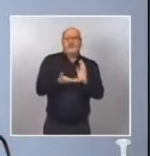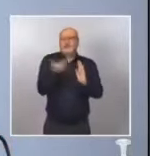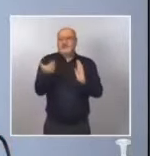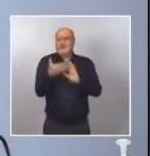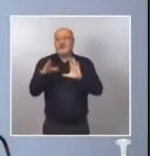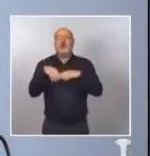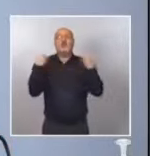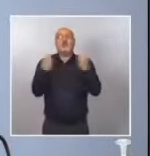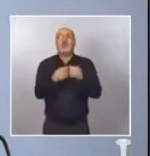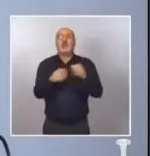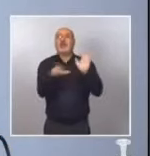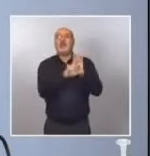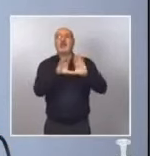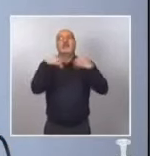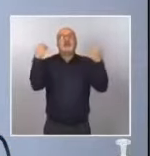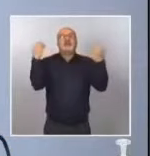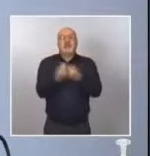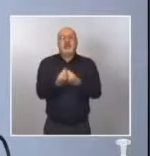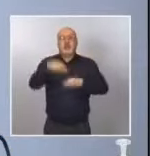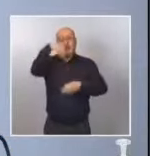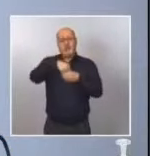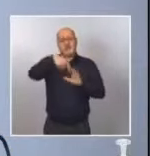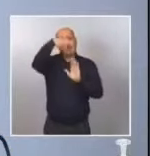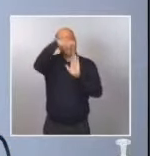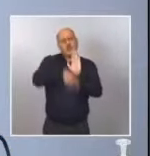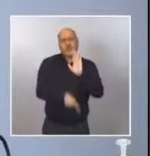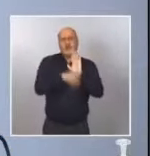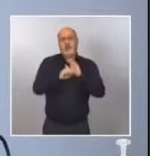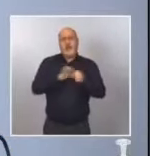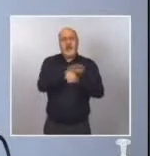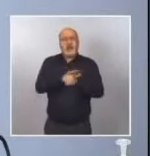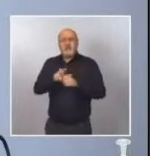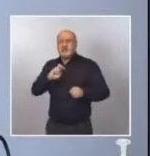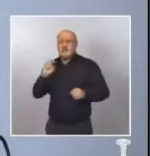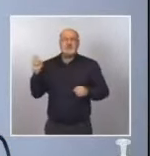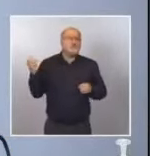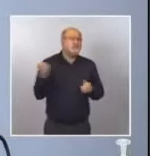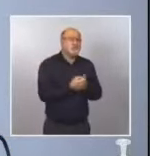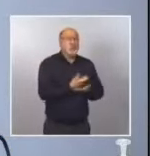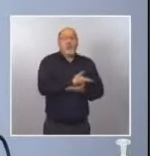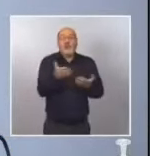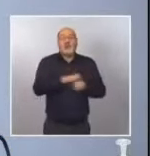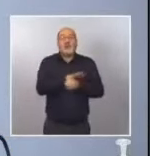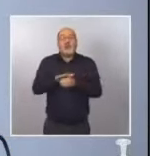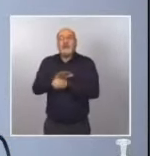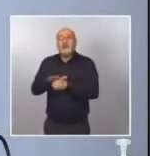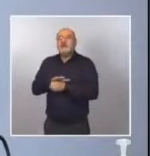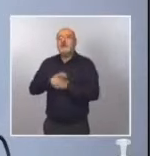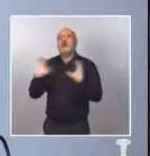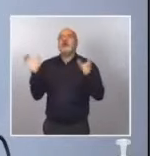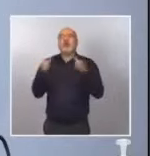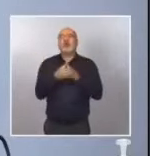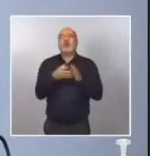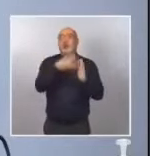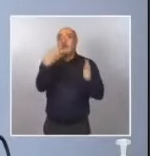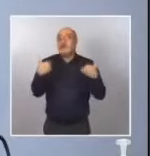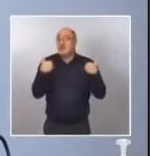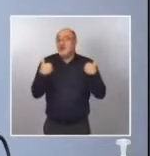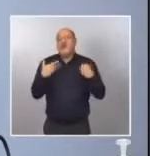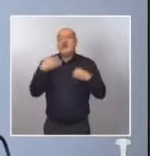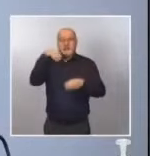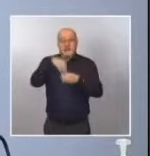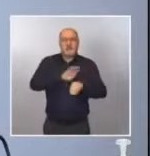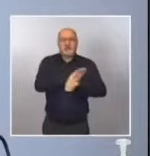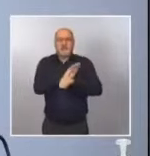incorpora medidas en todos los ámbitos eh en los que se sufren discriminaciones por parte del colectivo lgtbi les detallo algunas de las